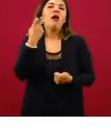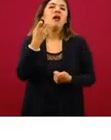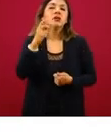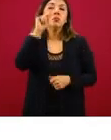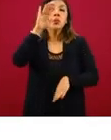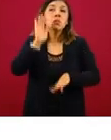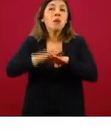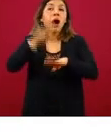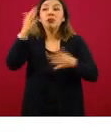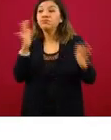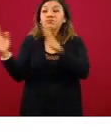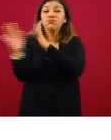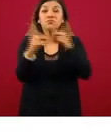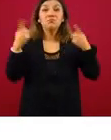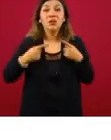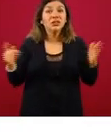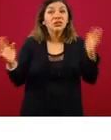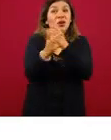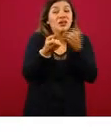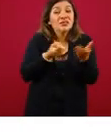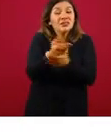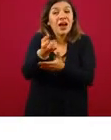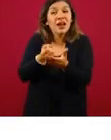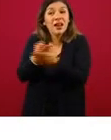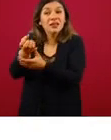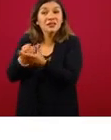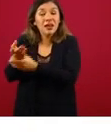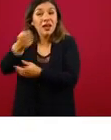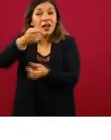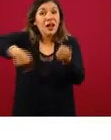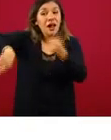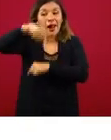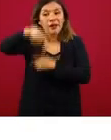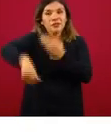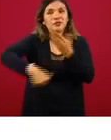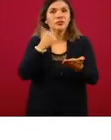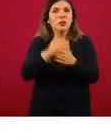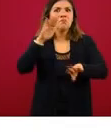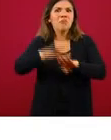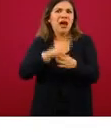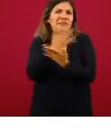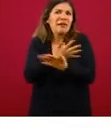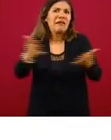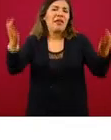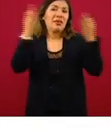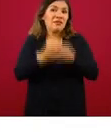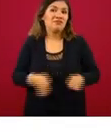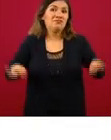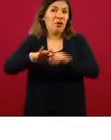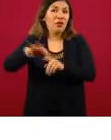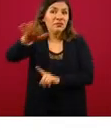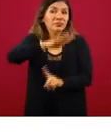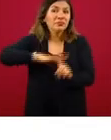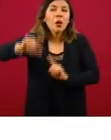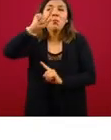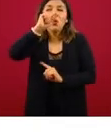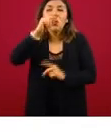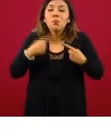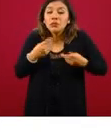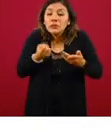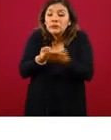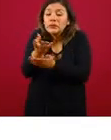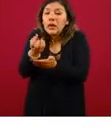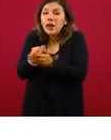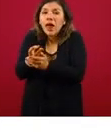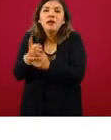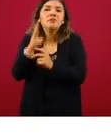un poquito de movimiento en esta urbe tan importante e interesante, un poquito de movimiento